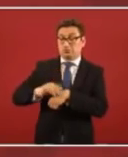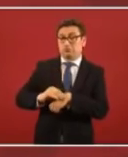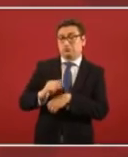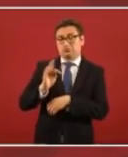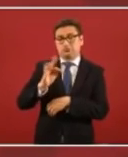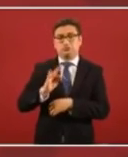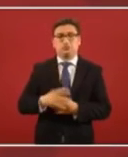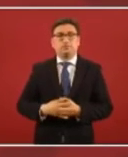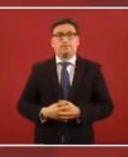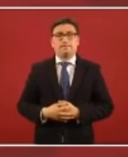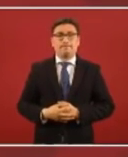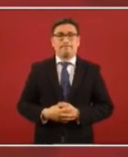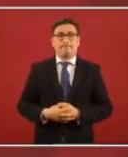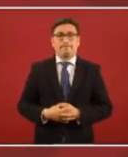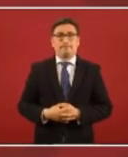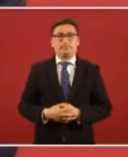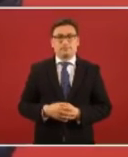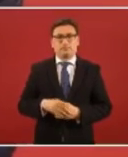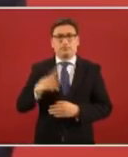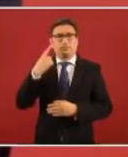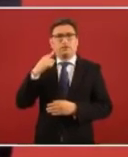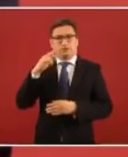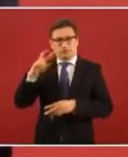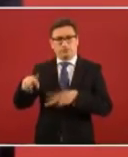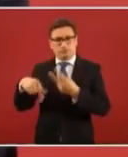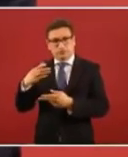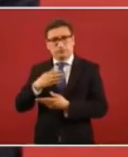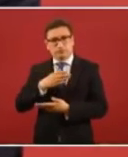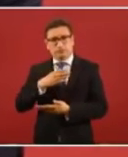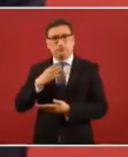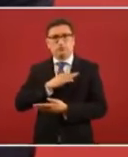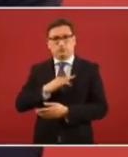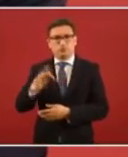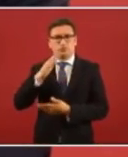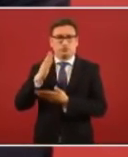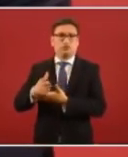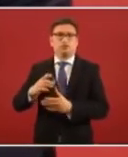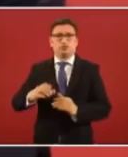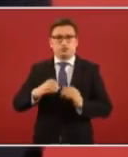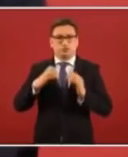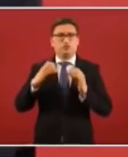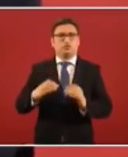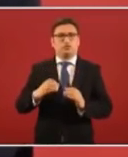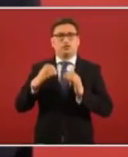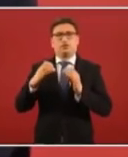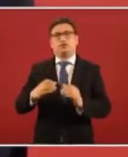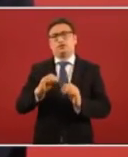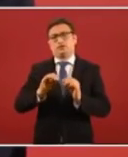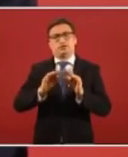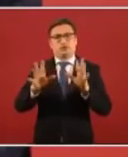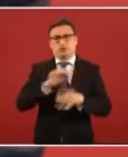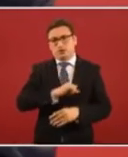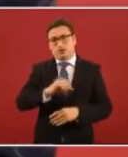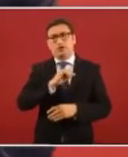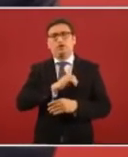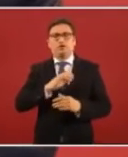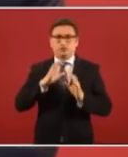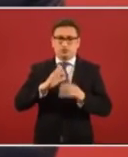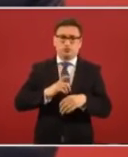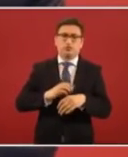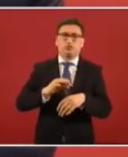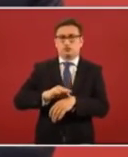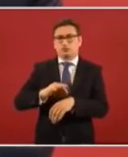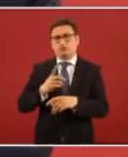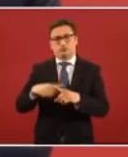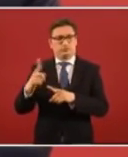permitir ir, desde luego, con cuidados sanitarios, médicos.